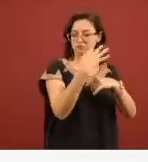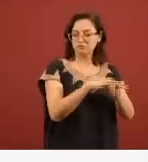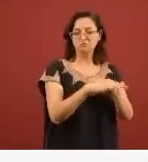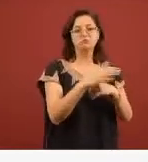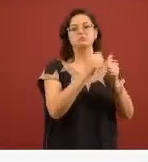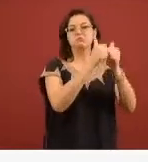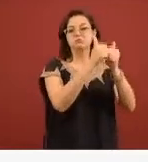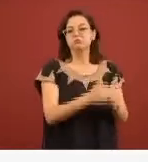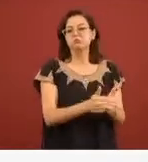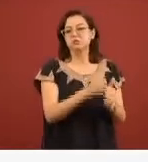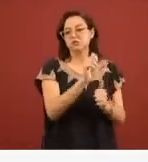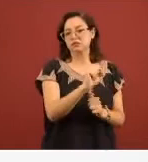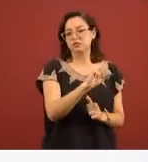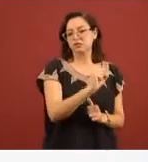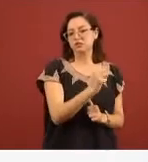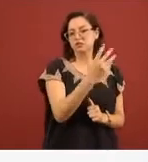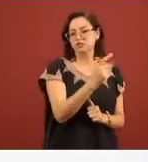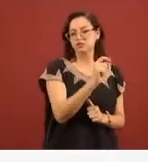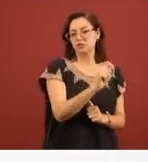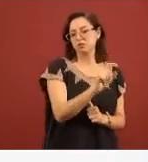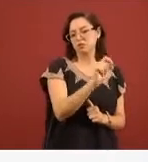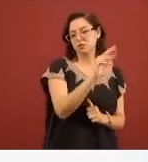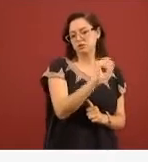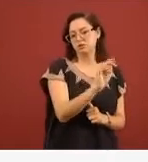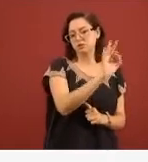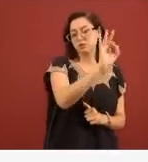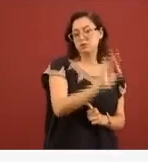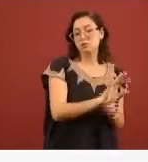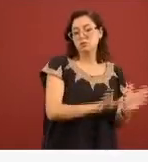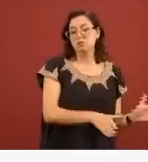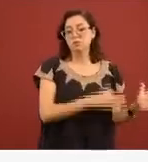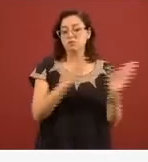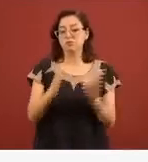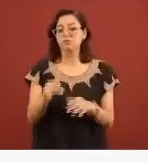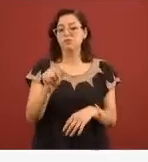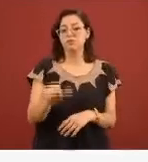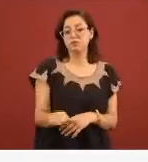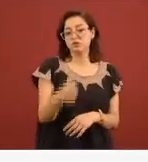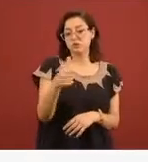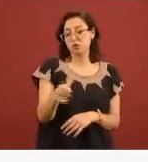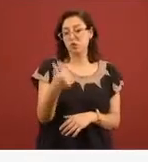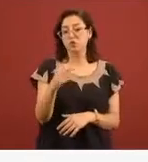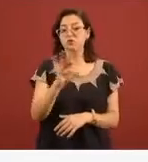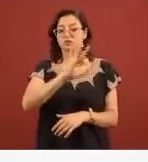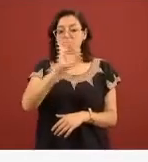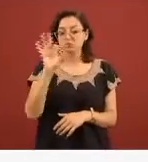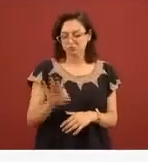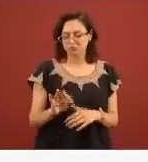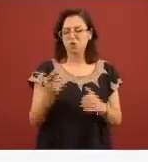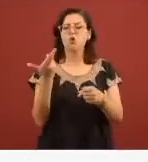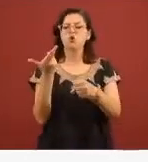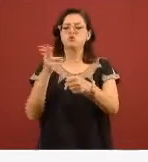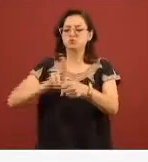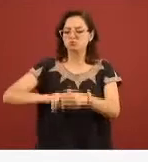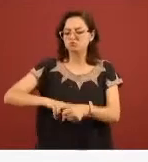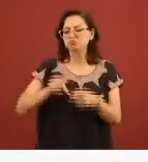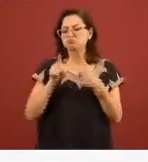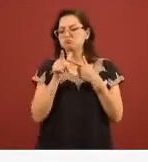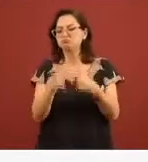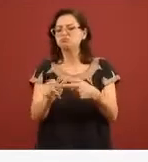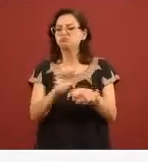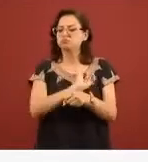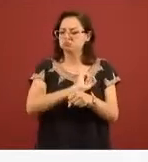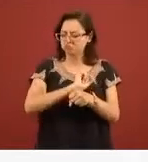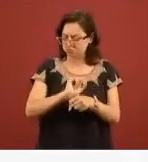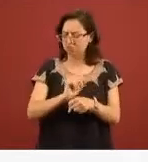presentándose, vemos que casi el 11% han sido hospitalizados con una evolución estable, una evolución